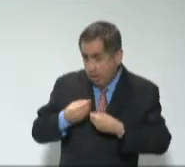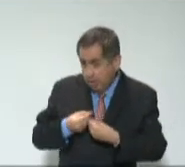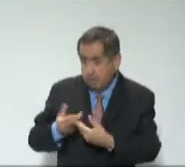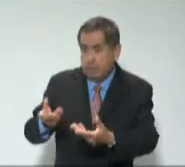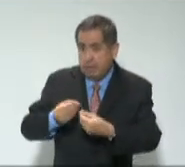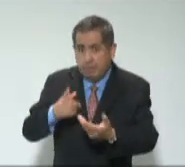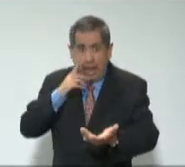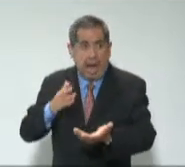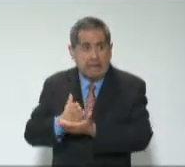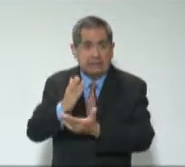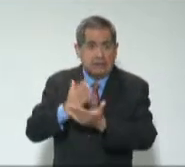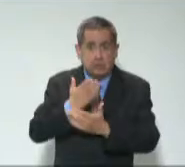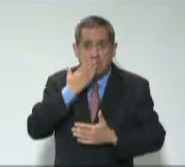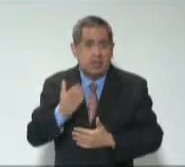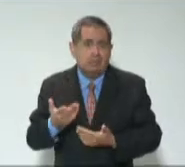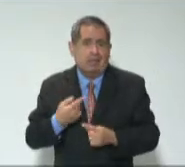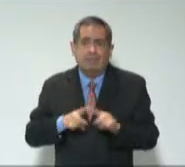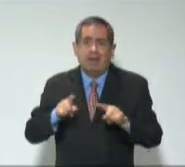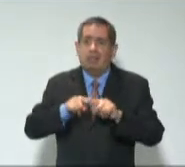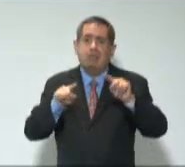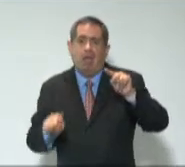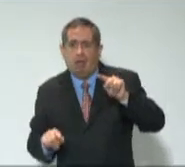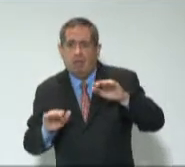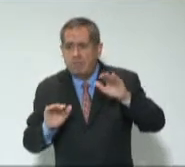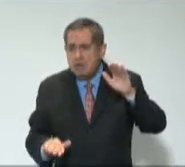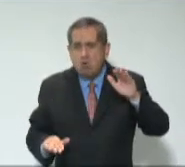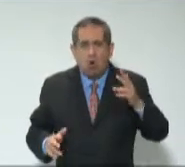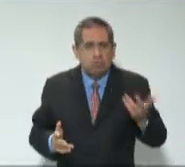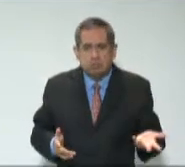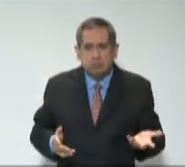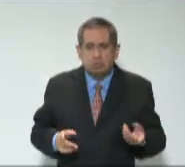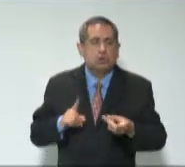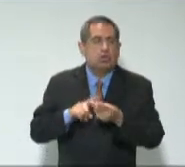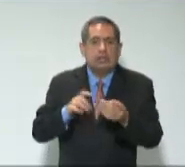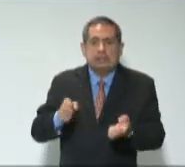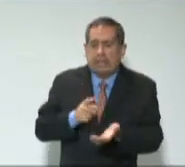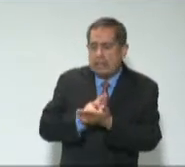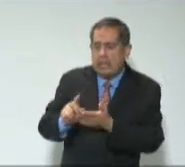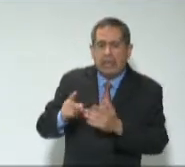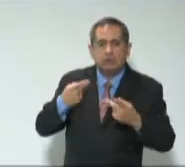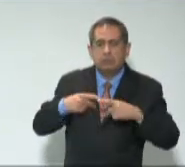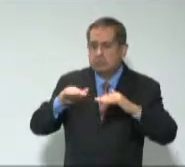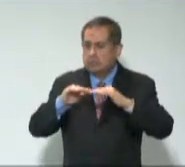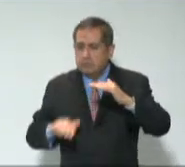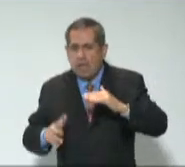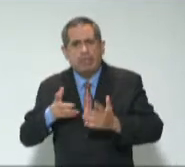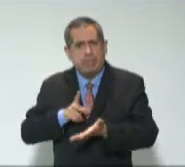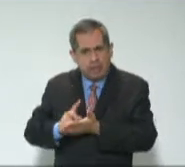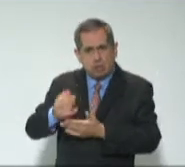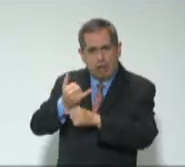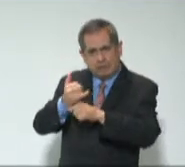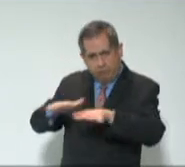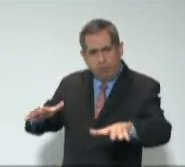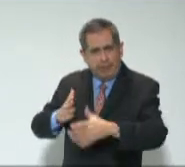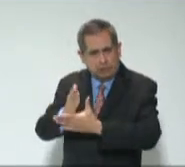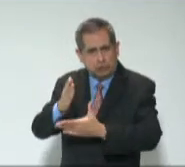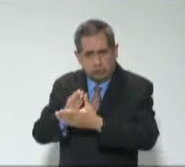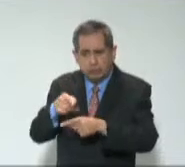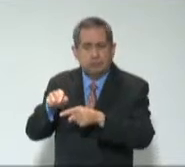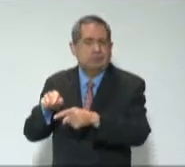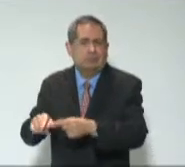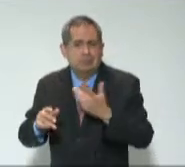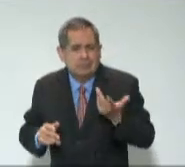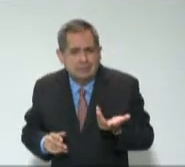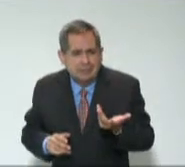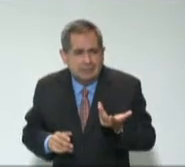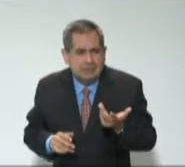acceso son diferenciales los derechos de acceso a la información no